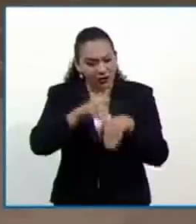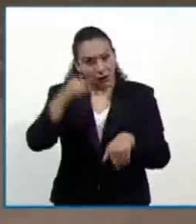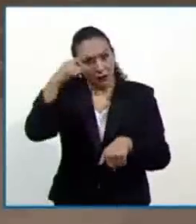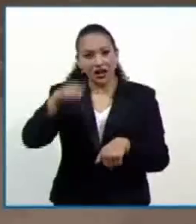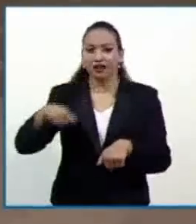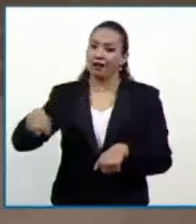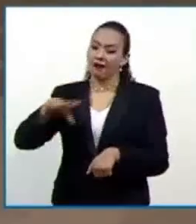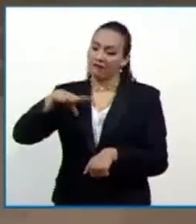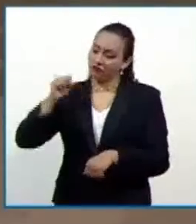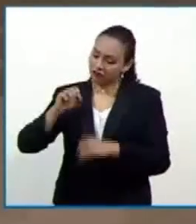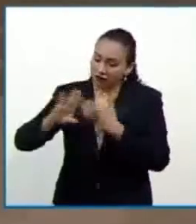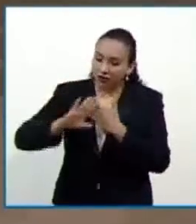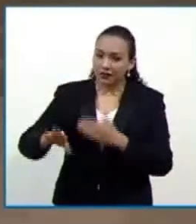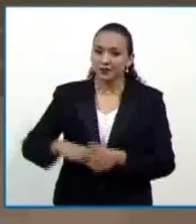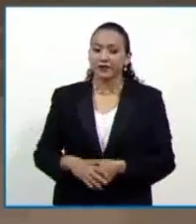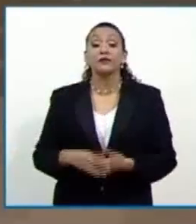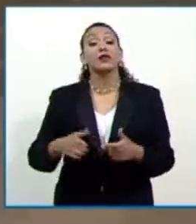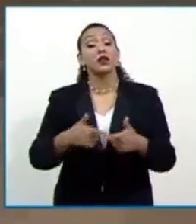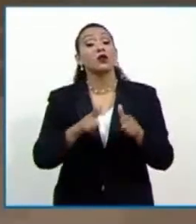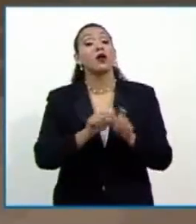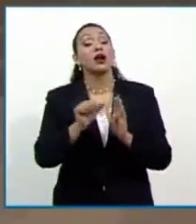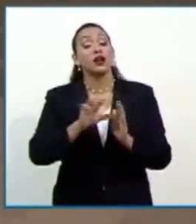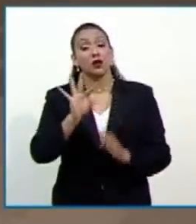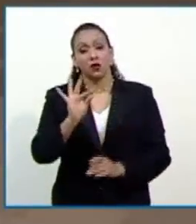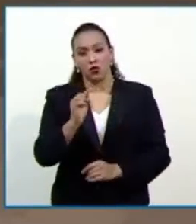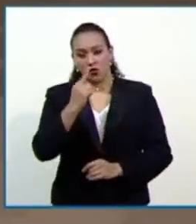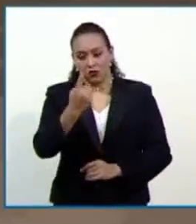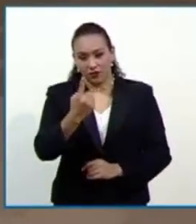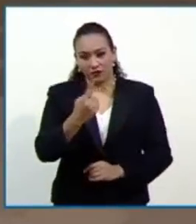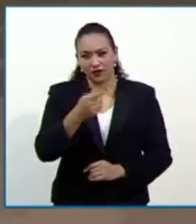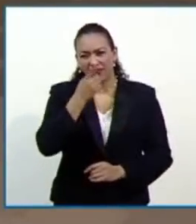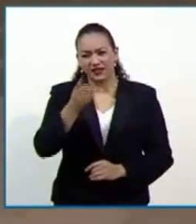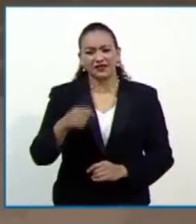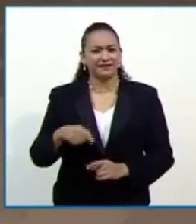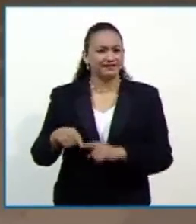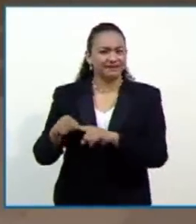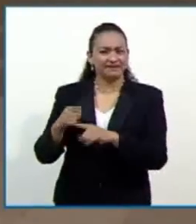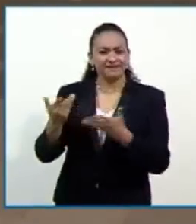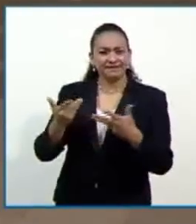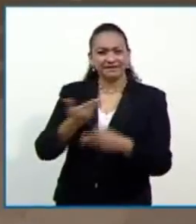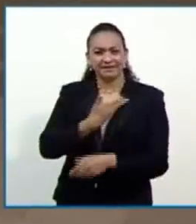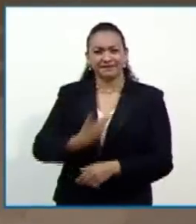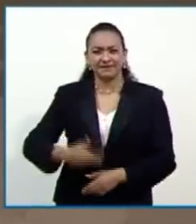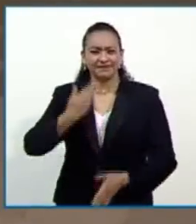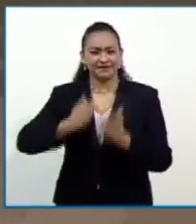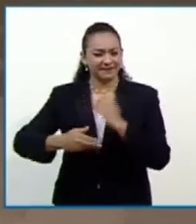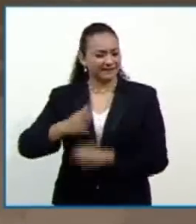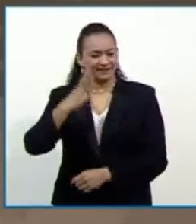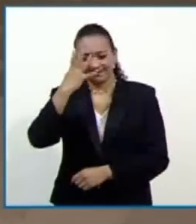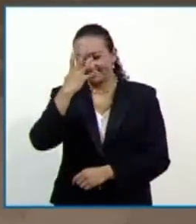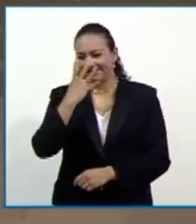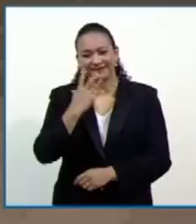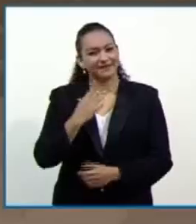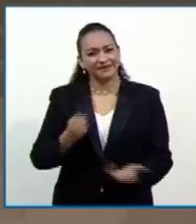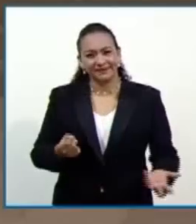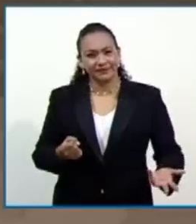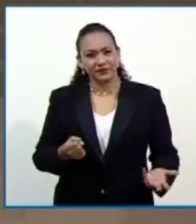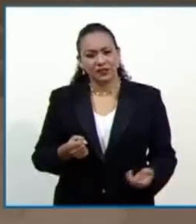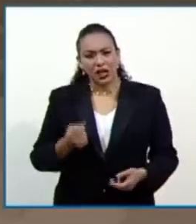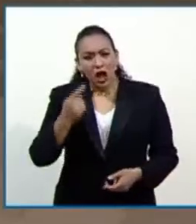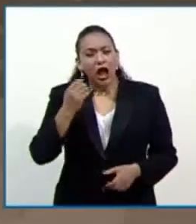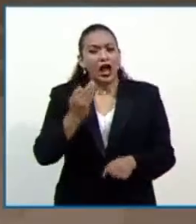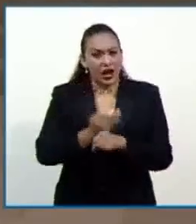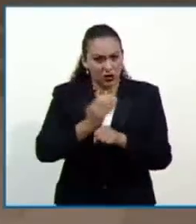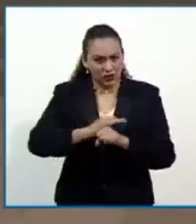poder. Los integrantes del colectivo Artículo 41 lamentaron las irregularidades que se registraron durante las tómbolas